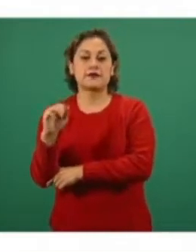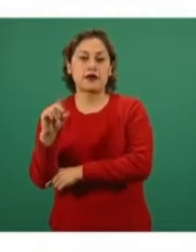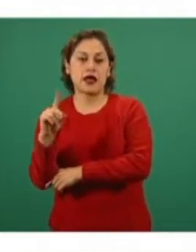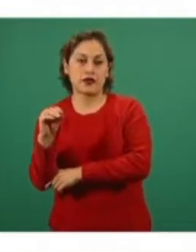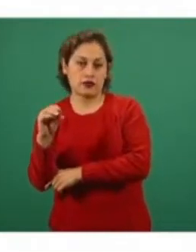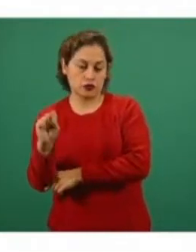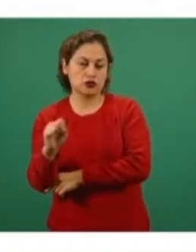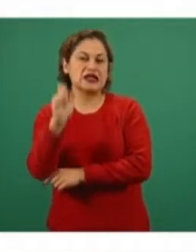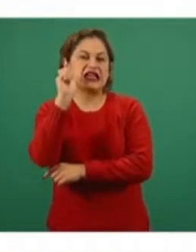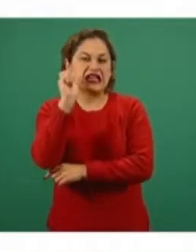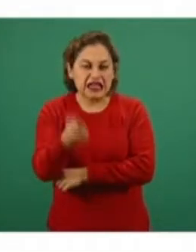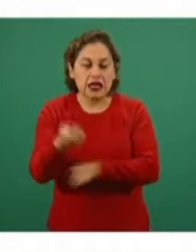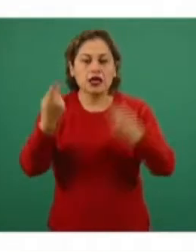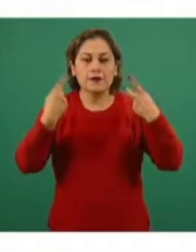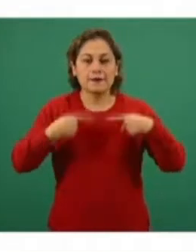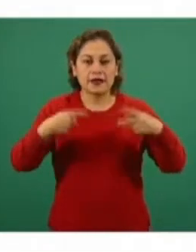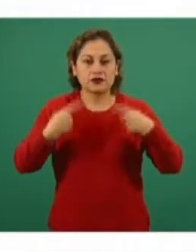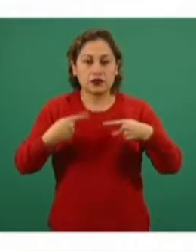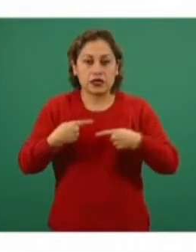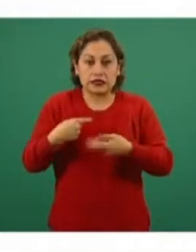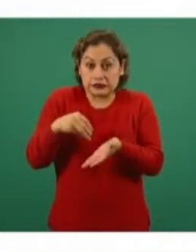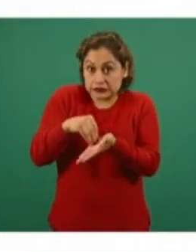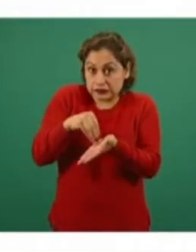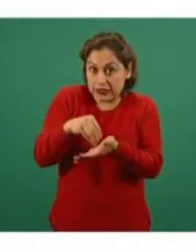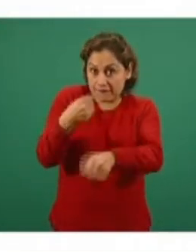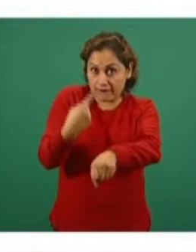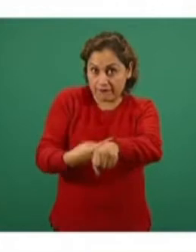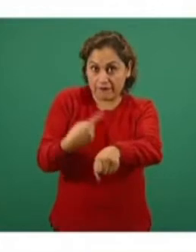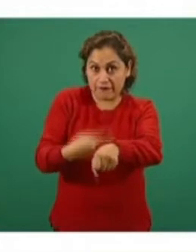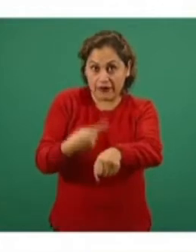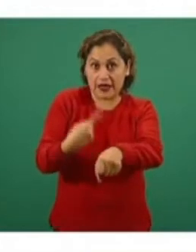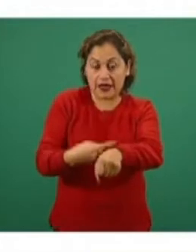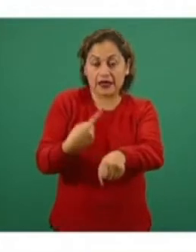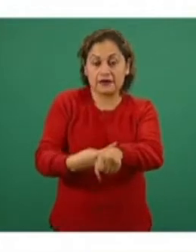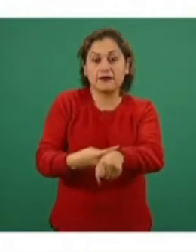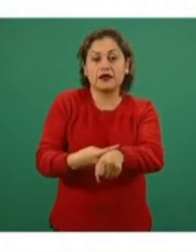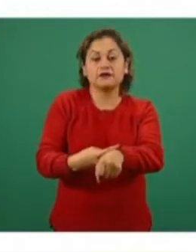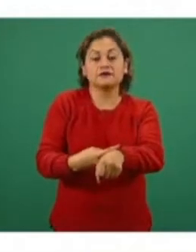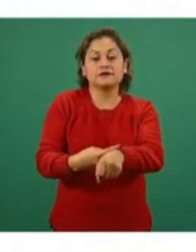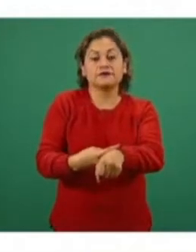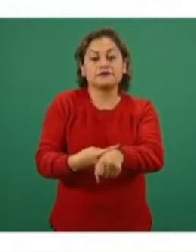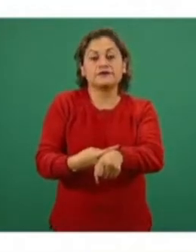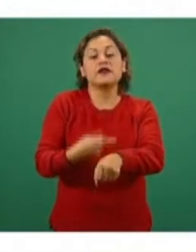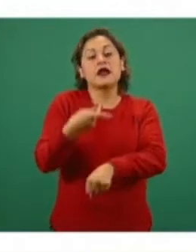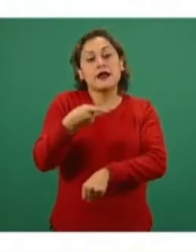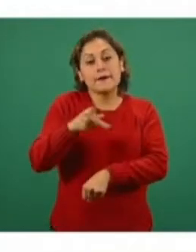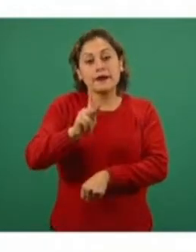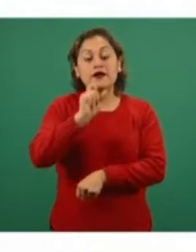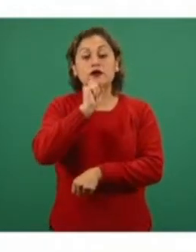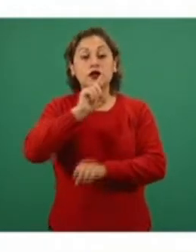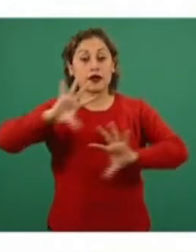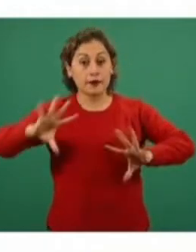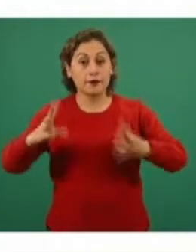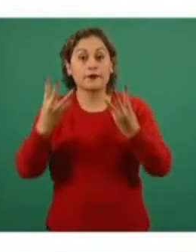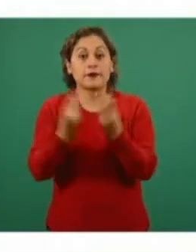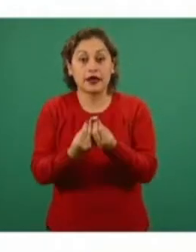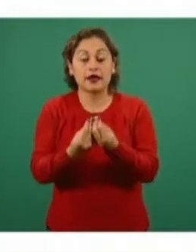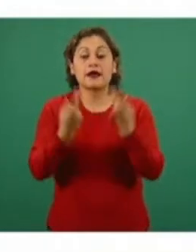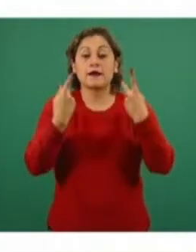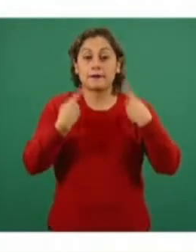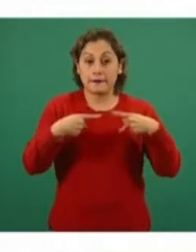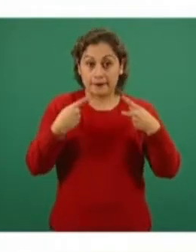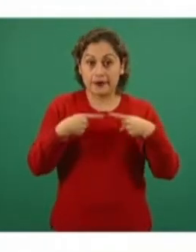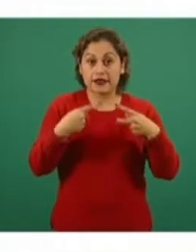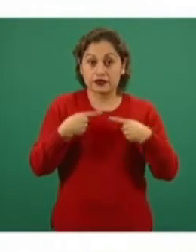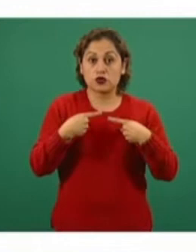el número total de casos activos más una proporción, de acuerdo a la positividad que presentaremos en la